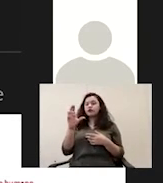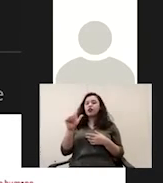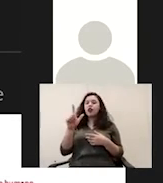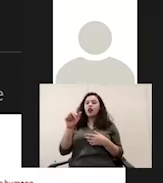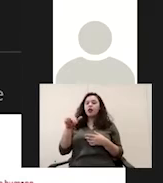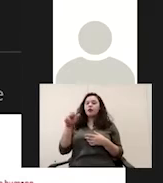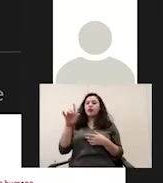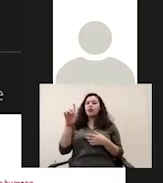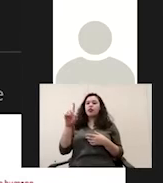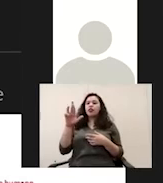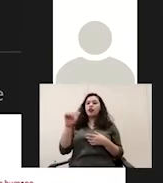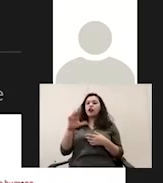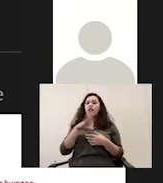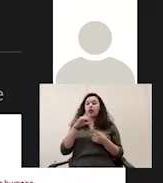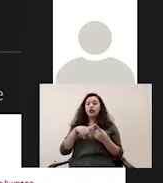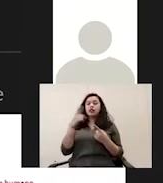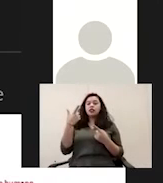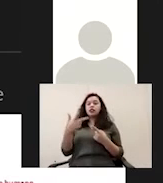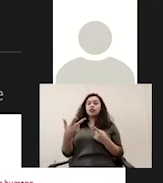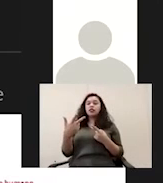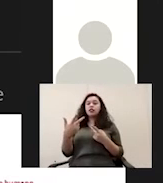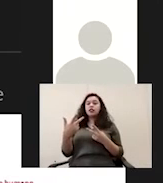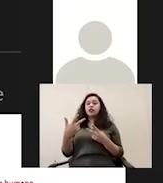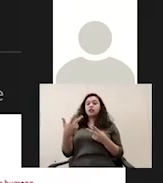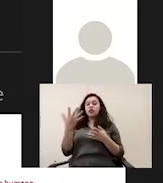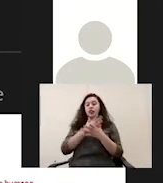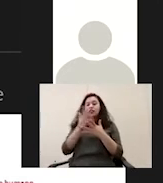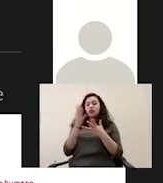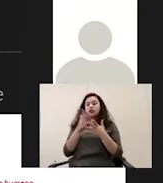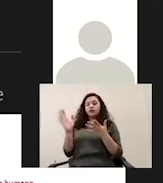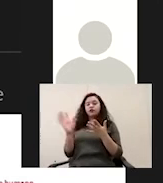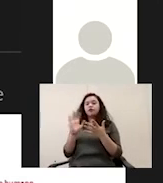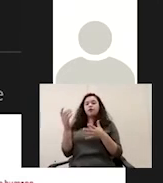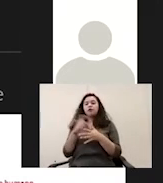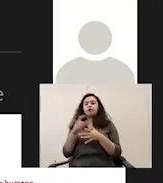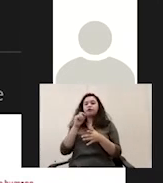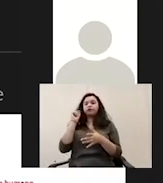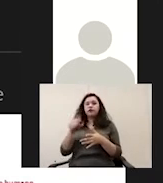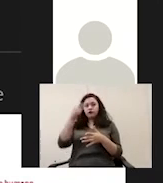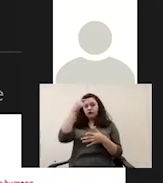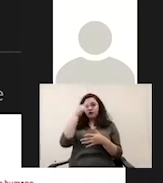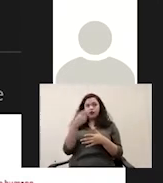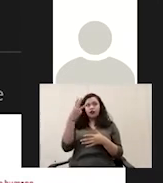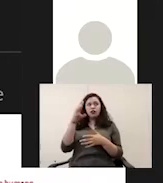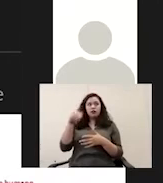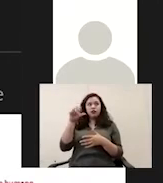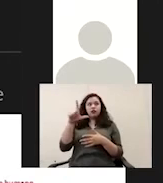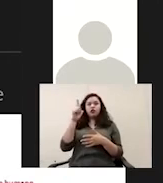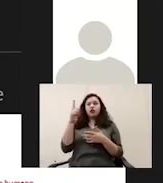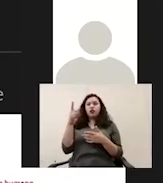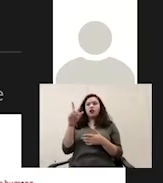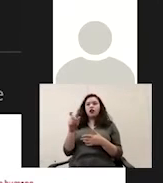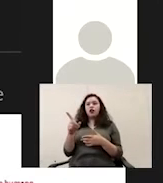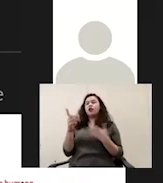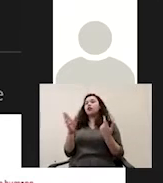tiene 7 gramos. Aproximadamente vamos a poner esa pastilla para 3,000 litros de agua.